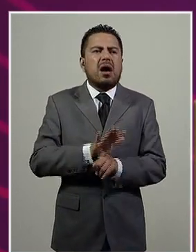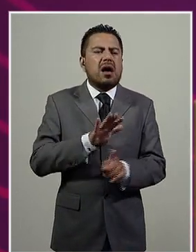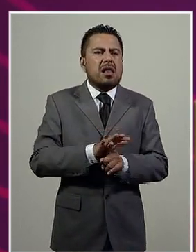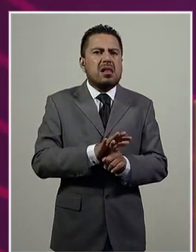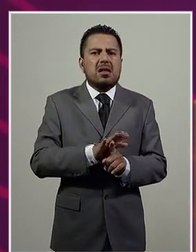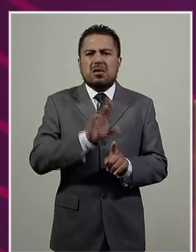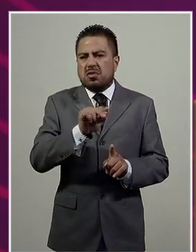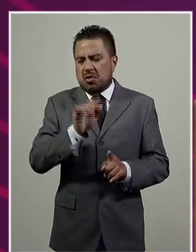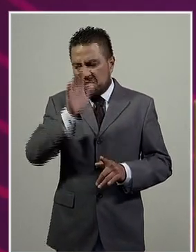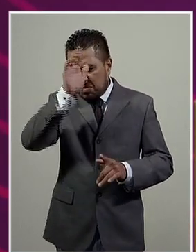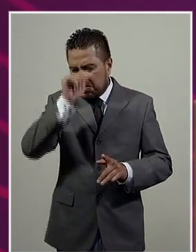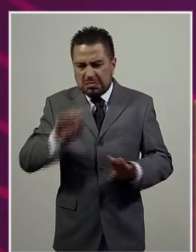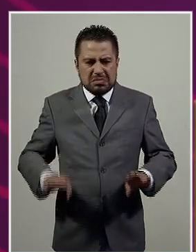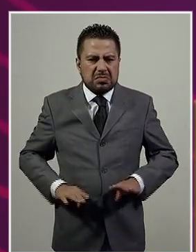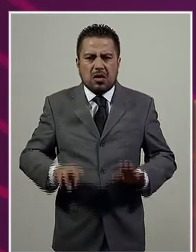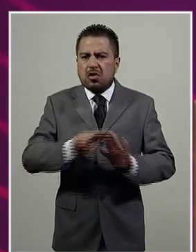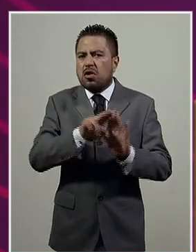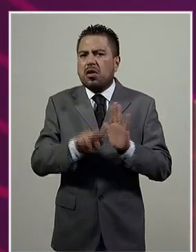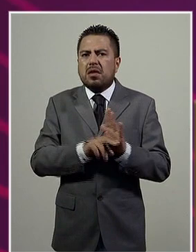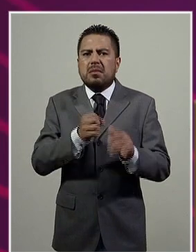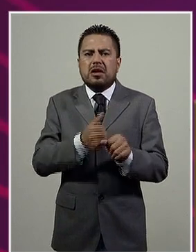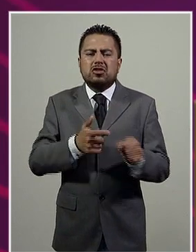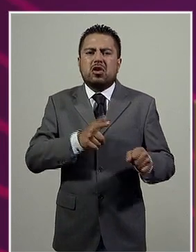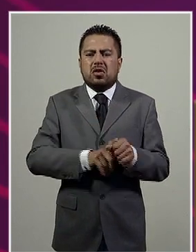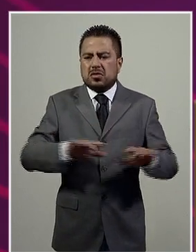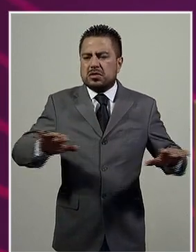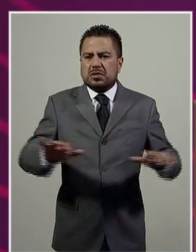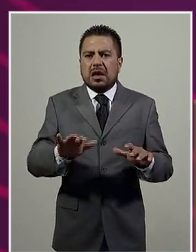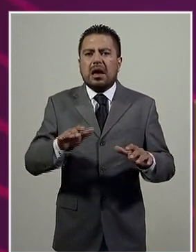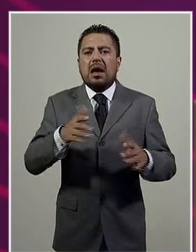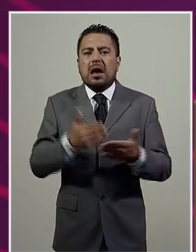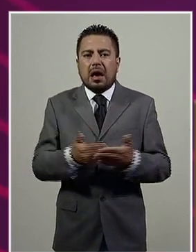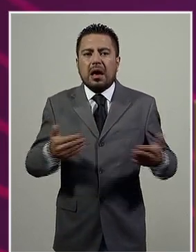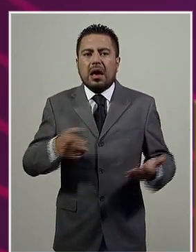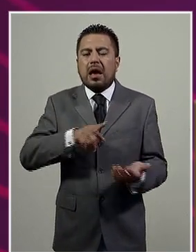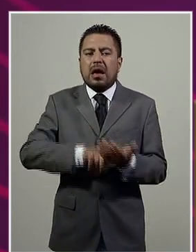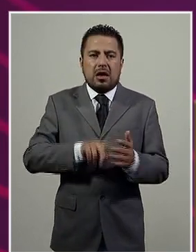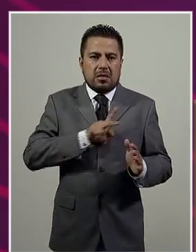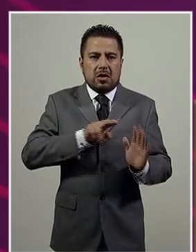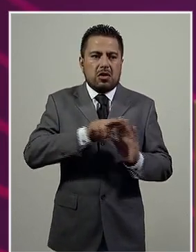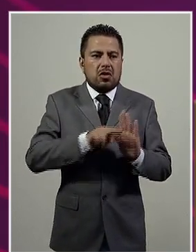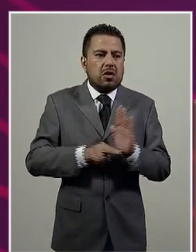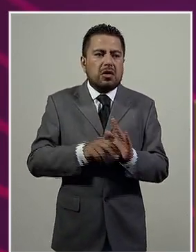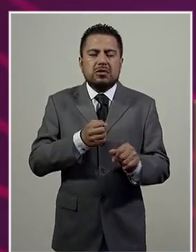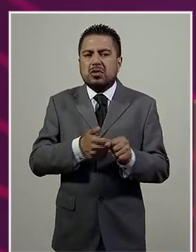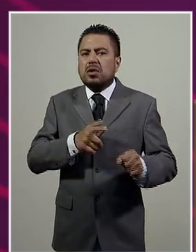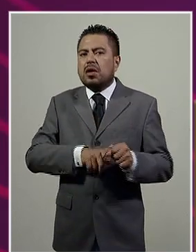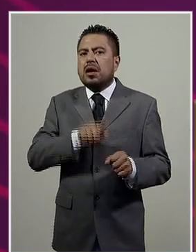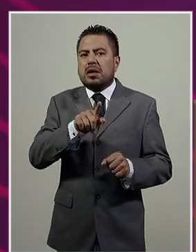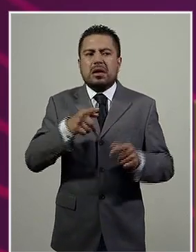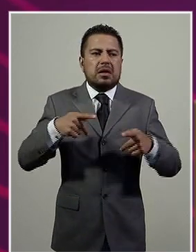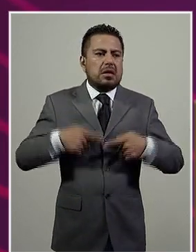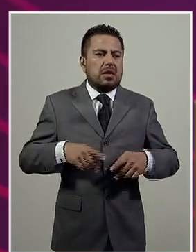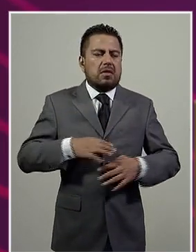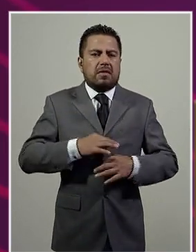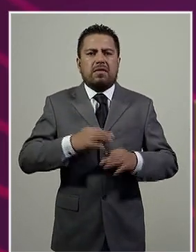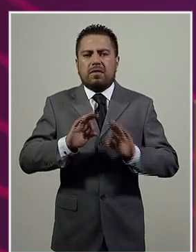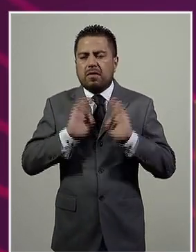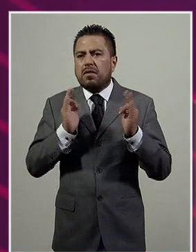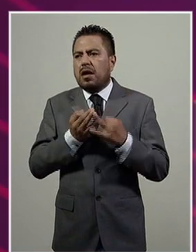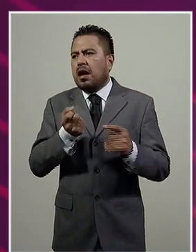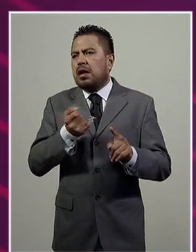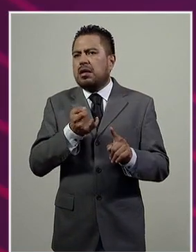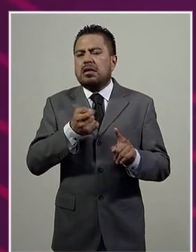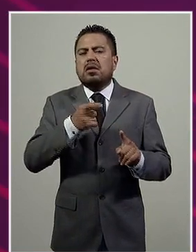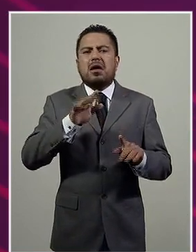te conformes a la norma social, ¿no? Entonces, si dentro de mi norma social está que tú debes de vestirte de un modo, debes de